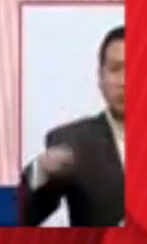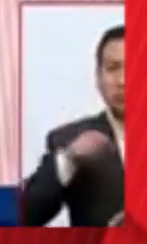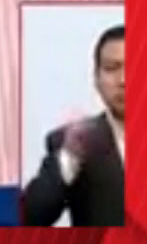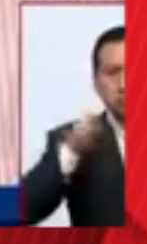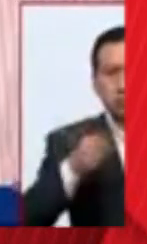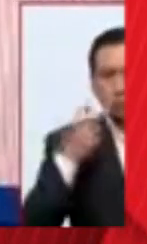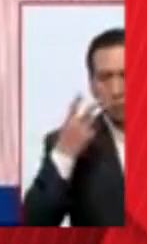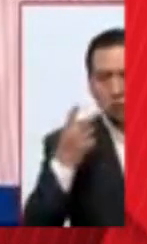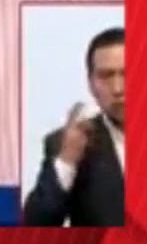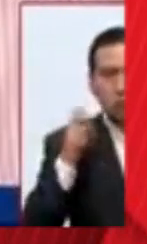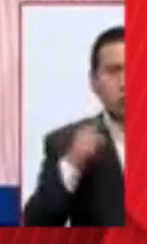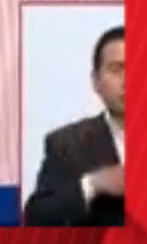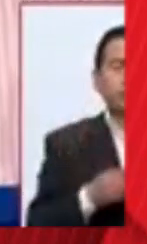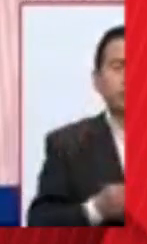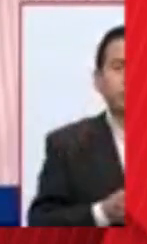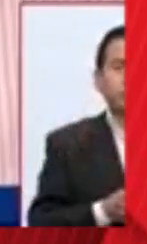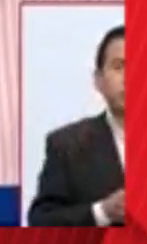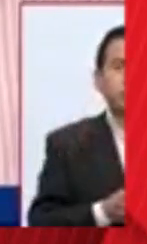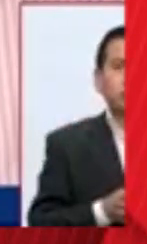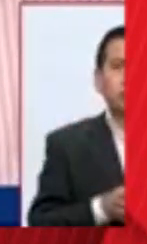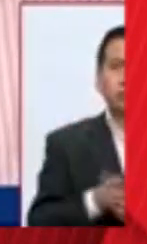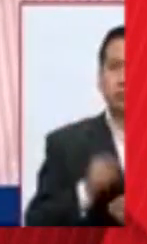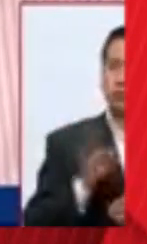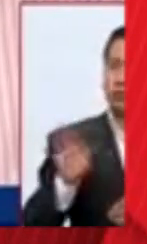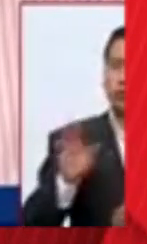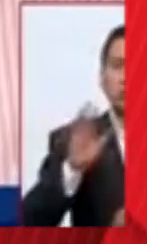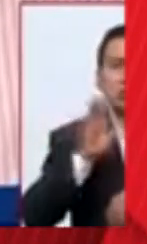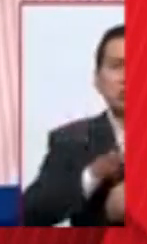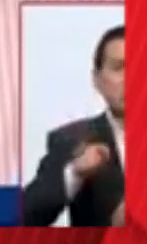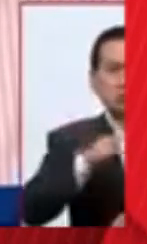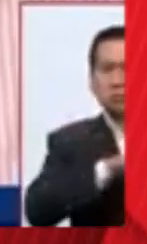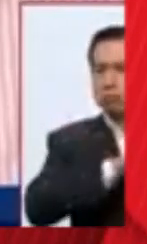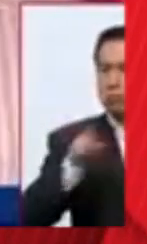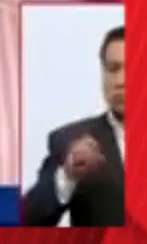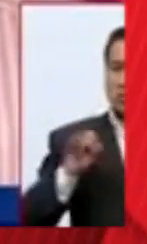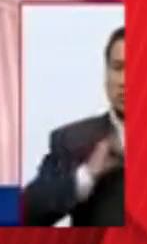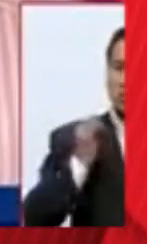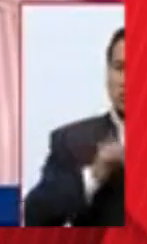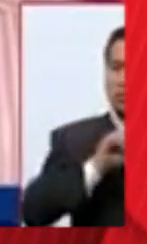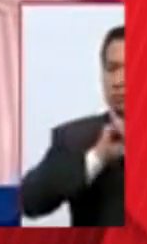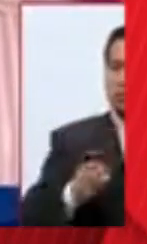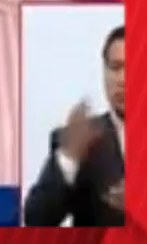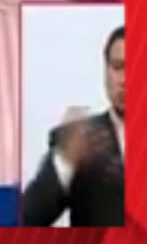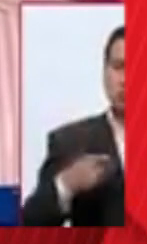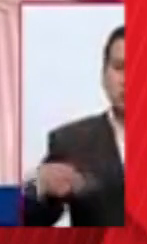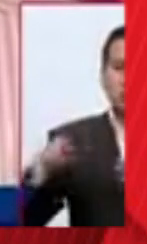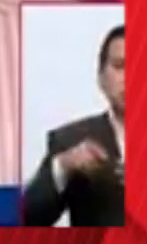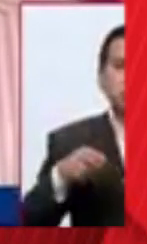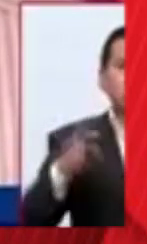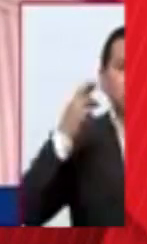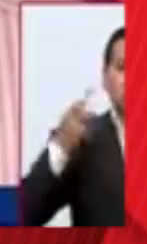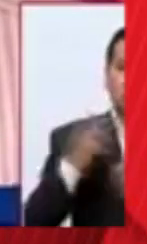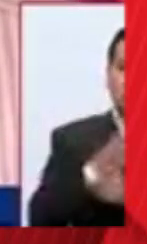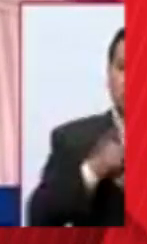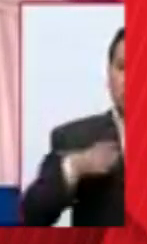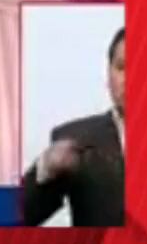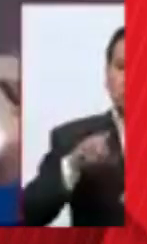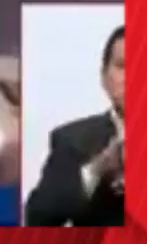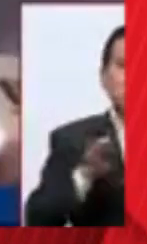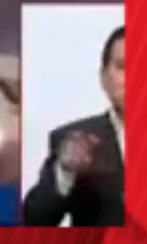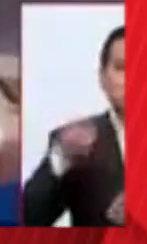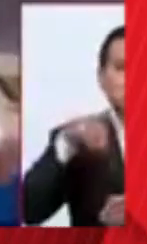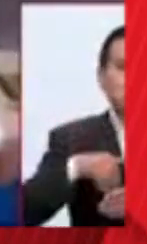la historia. Su convocatoria a quemar a las instituciones democráticas del Estado como los tribunales